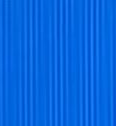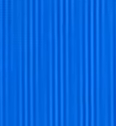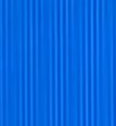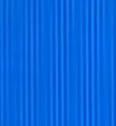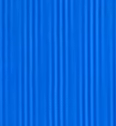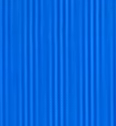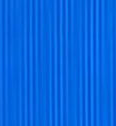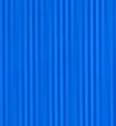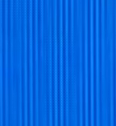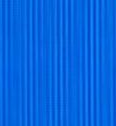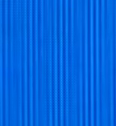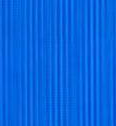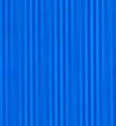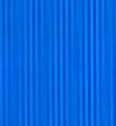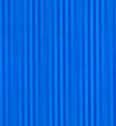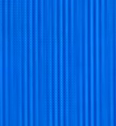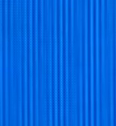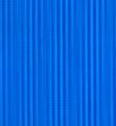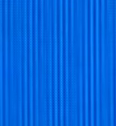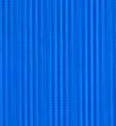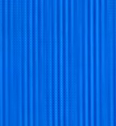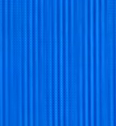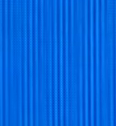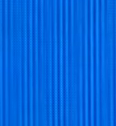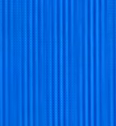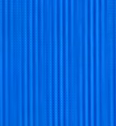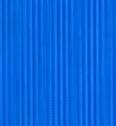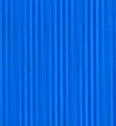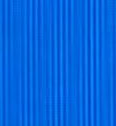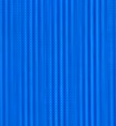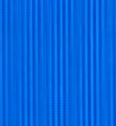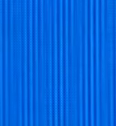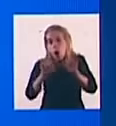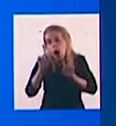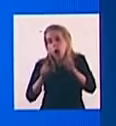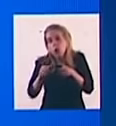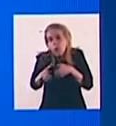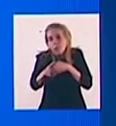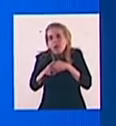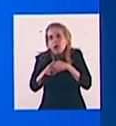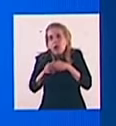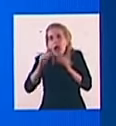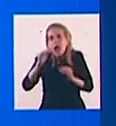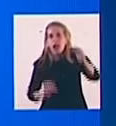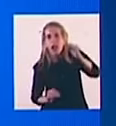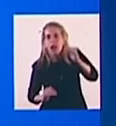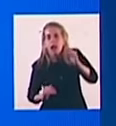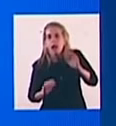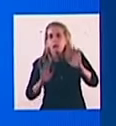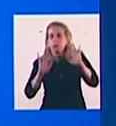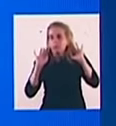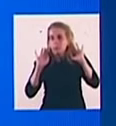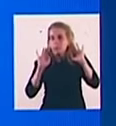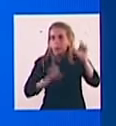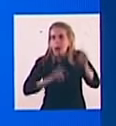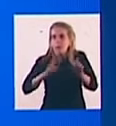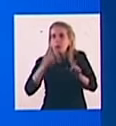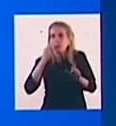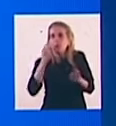Kicillof. Se está de vuelta Cristina Kirchner nucleando, centrando su entorno en la Cámpora, en los sectores